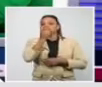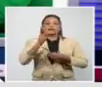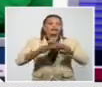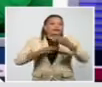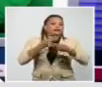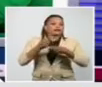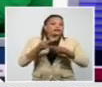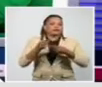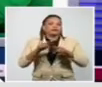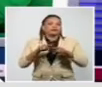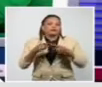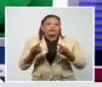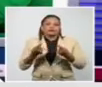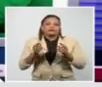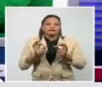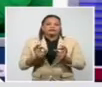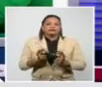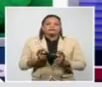y